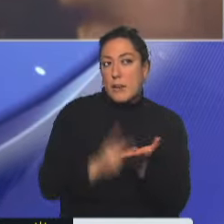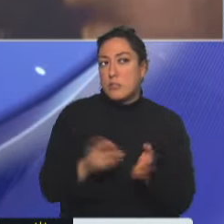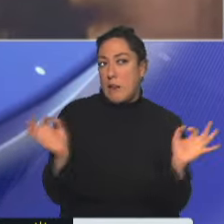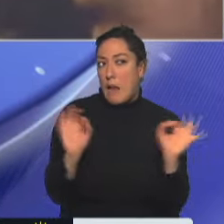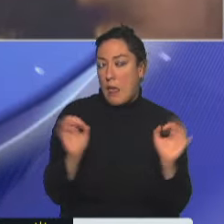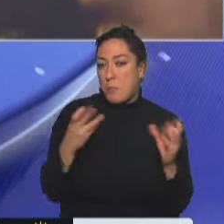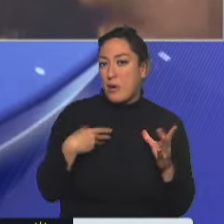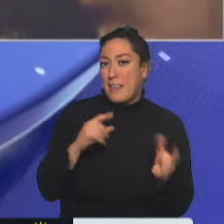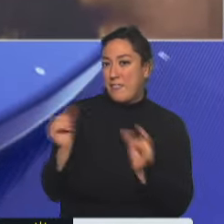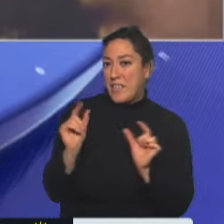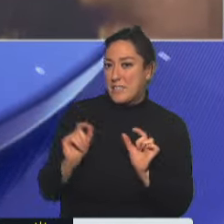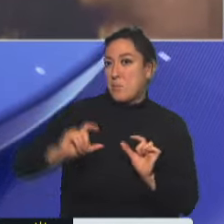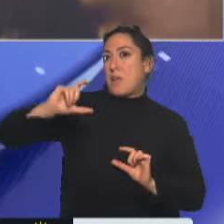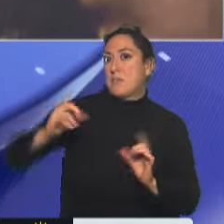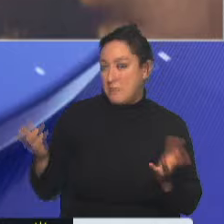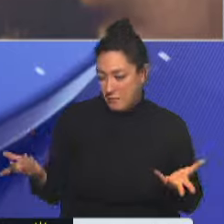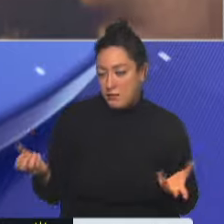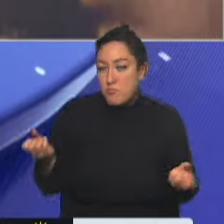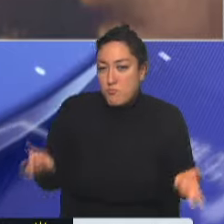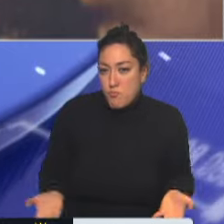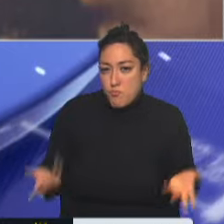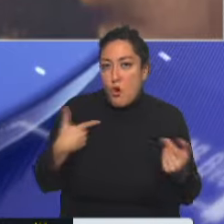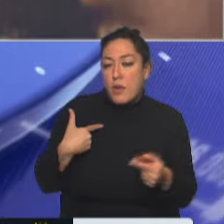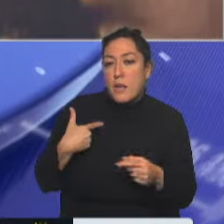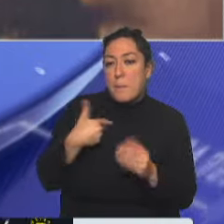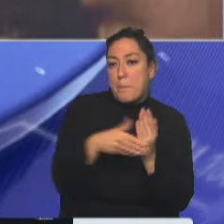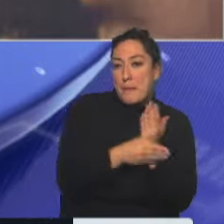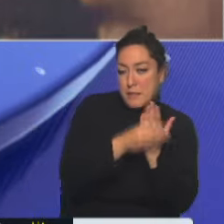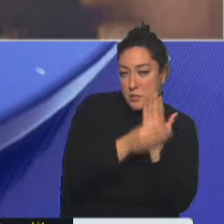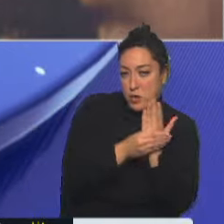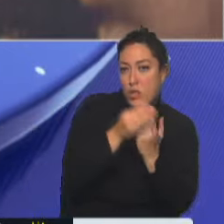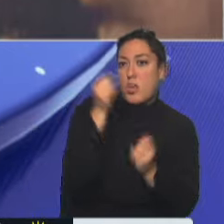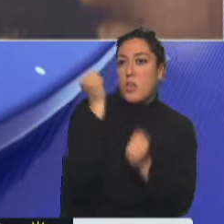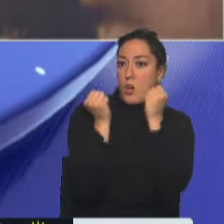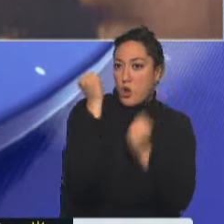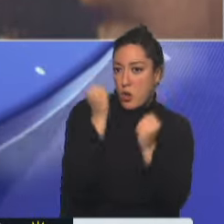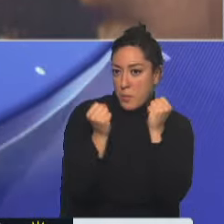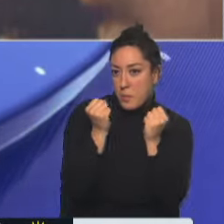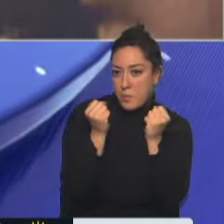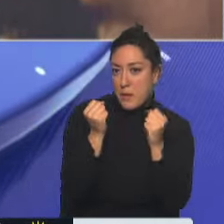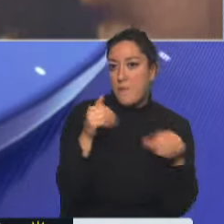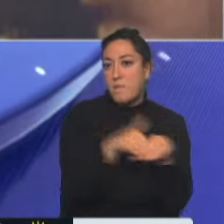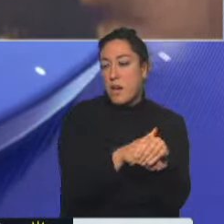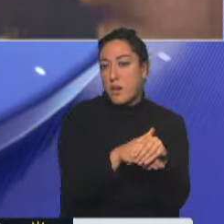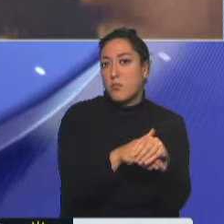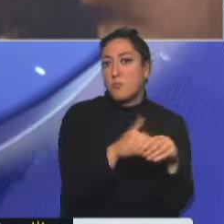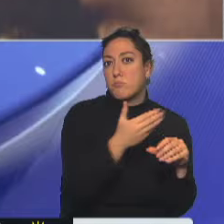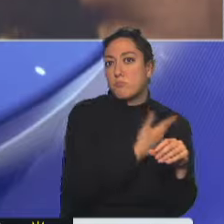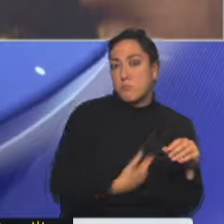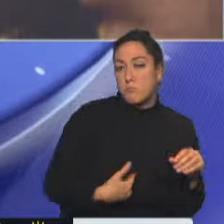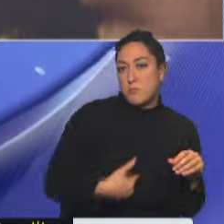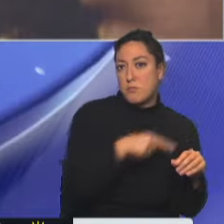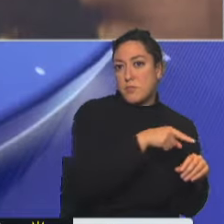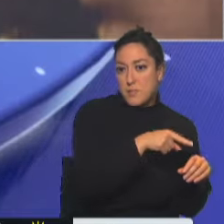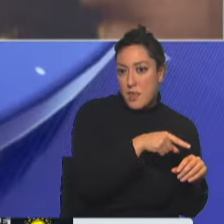la brecha cambiaria ante la negativa del propio ministro de Economía, el presidente del Banco Central y el propio Javier